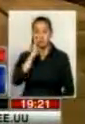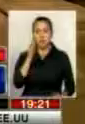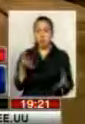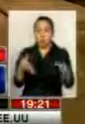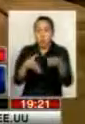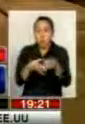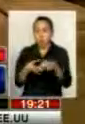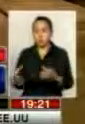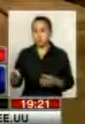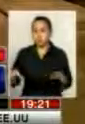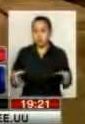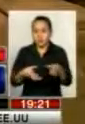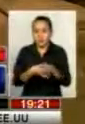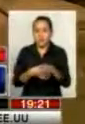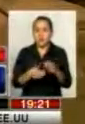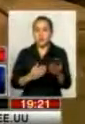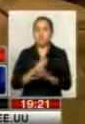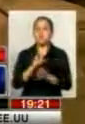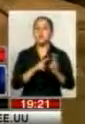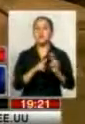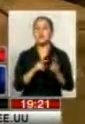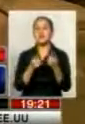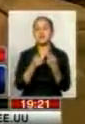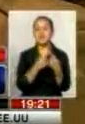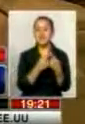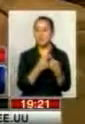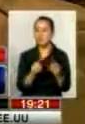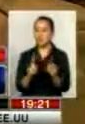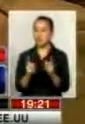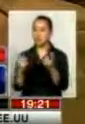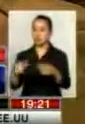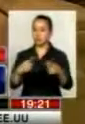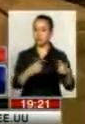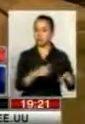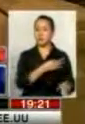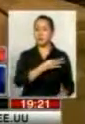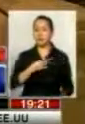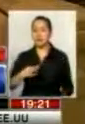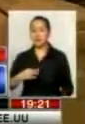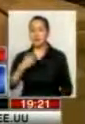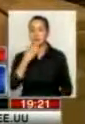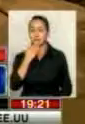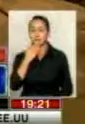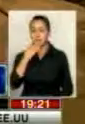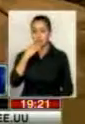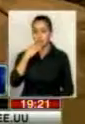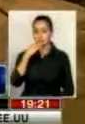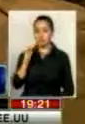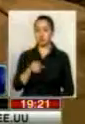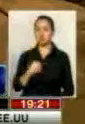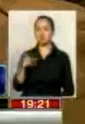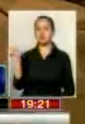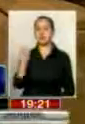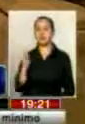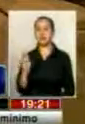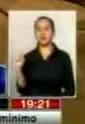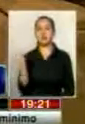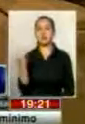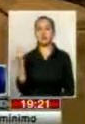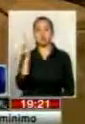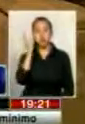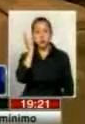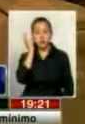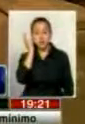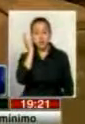estamos llevando a cabo desde las distintas carteras ministeriales, encabezados también por lo que podemos hacer nosotras desde el Servicio Nacional de la Mujer, llama la